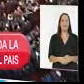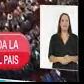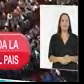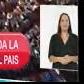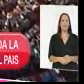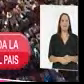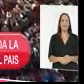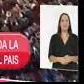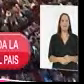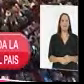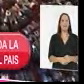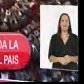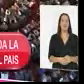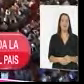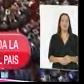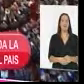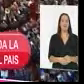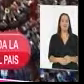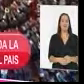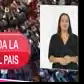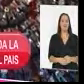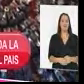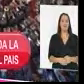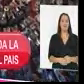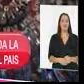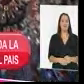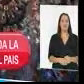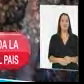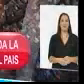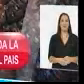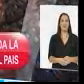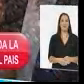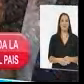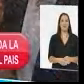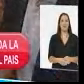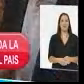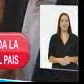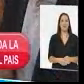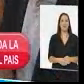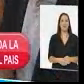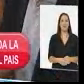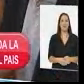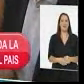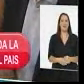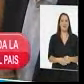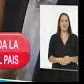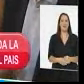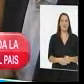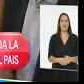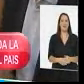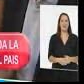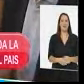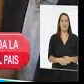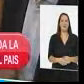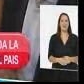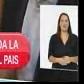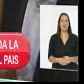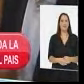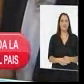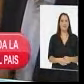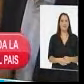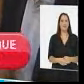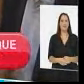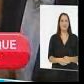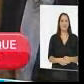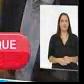sido extremadamente prolijo en la separación de los negocios privados y del manejo de los recursos